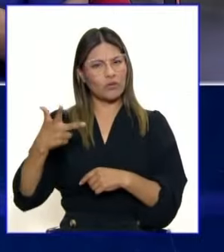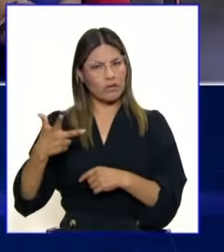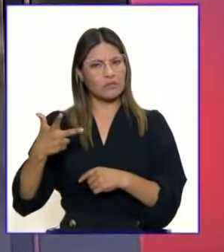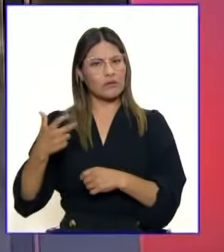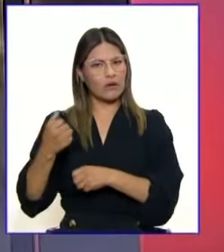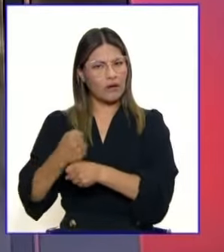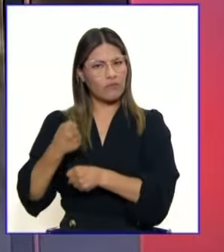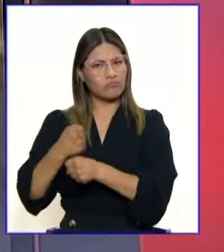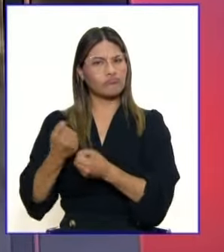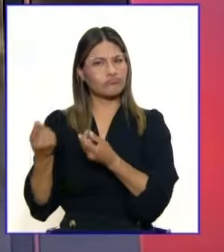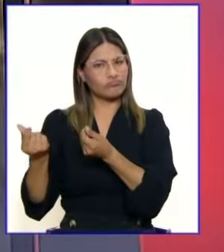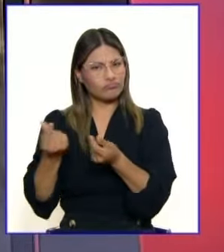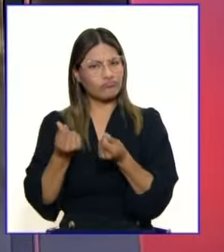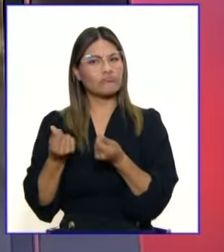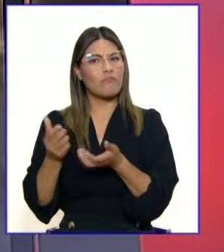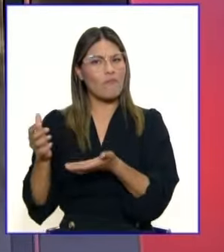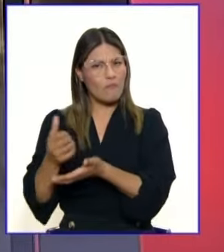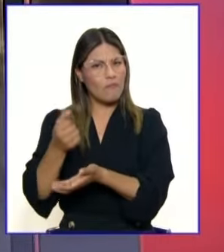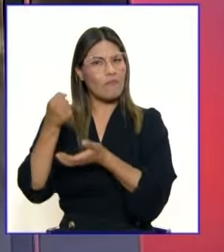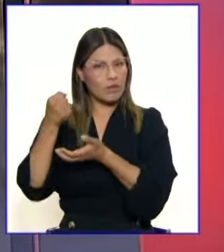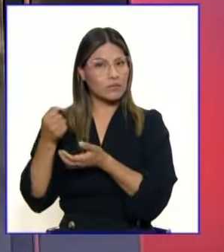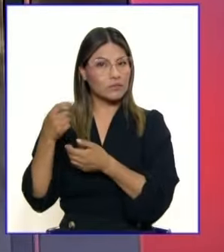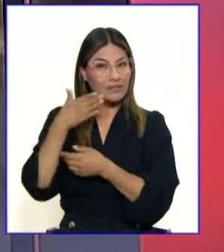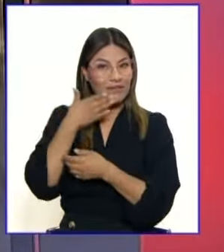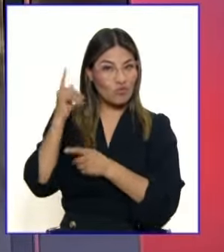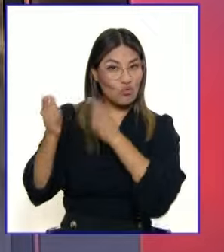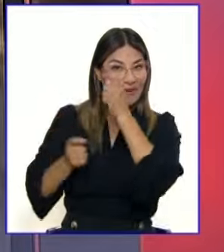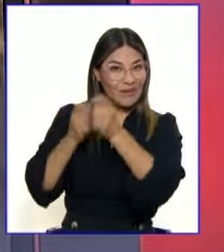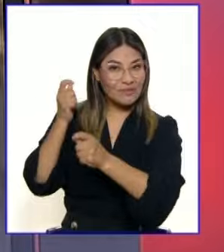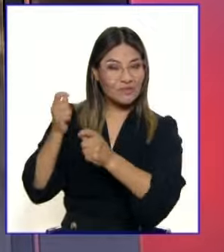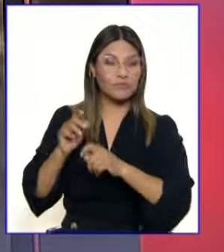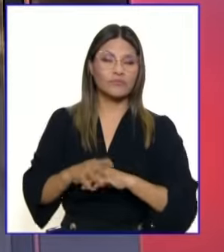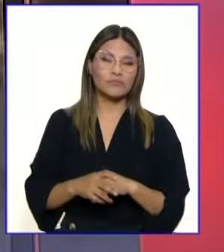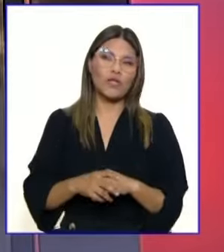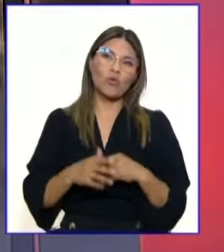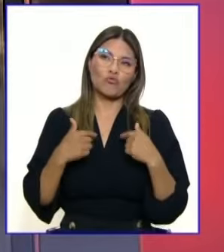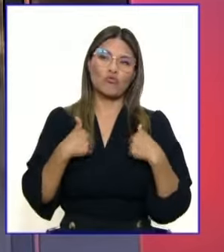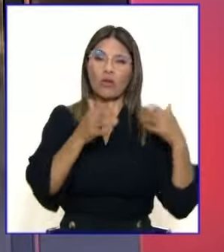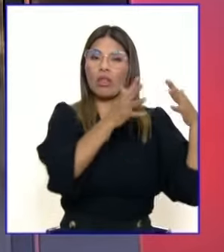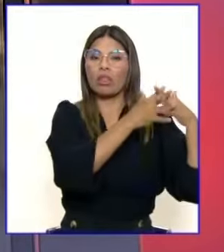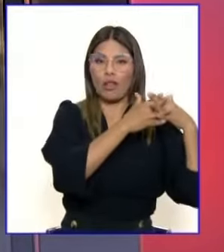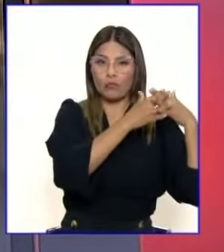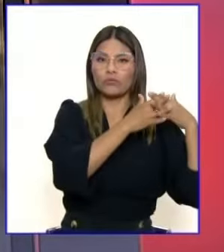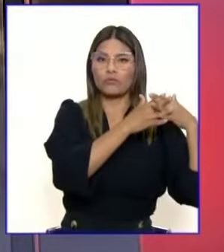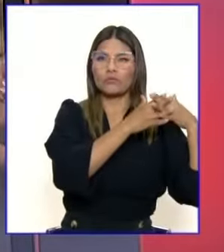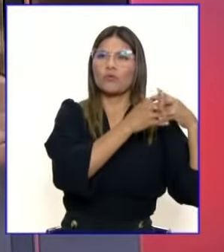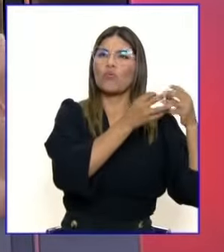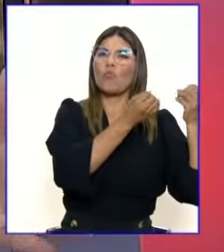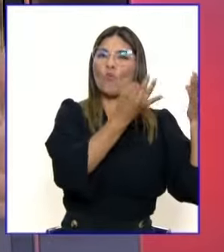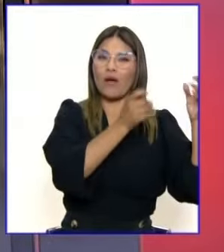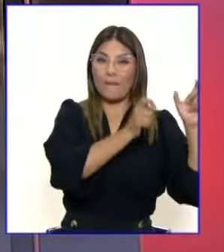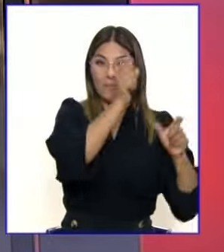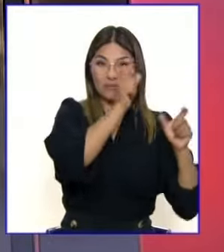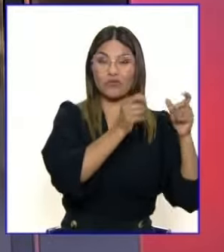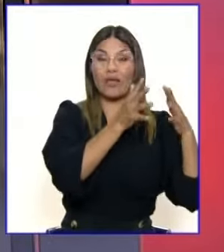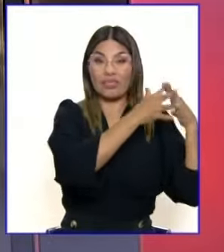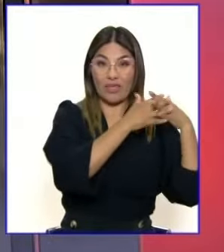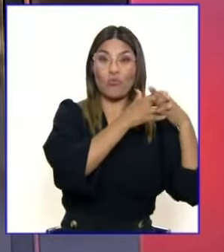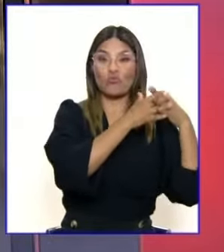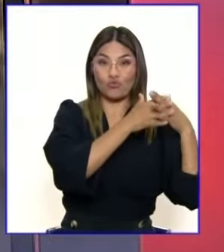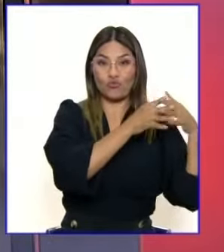economía. Bueno, recibimos o enviamos más ciudadanos estadounidenses al